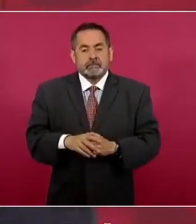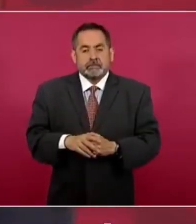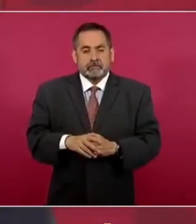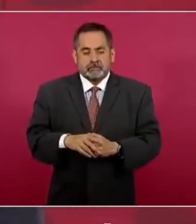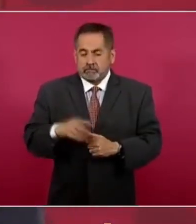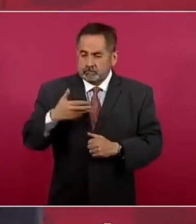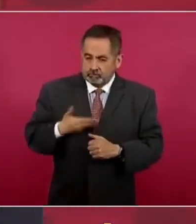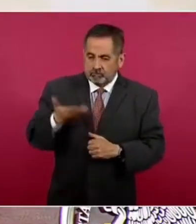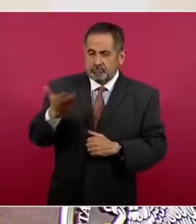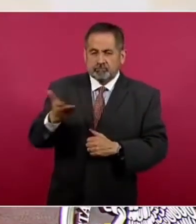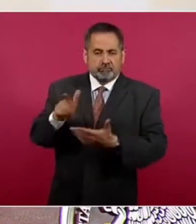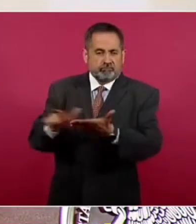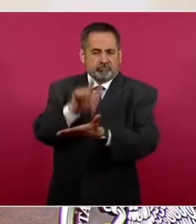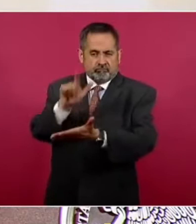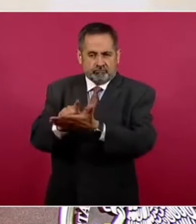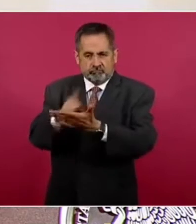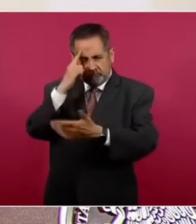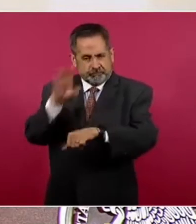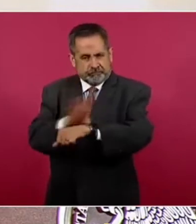una reforma a la ley eléctrica